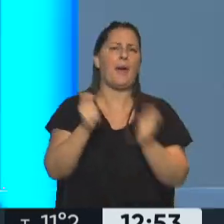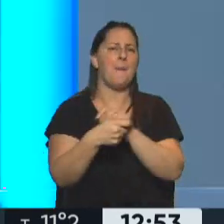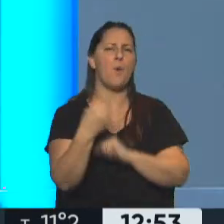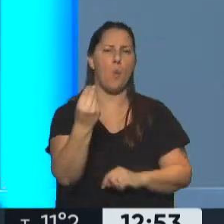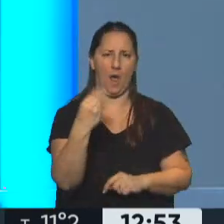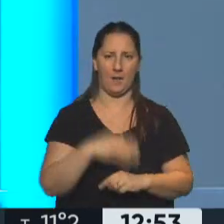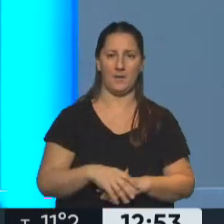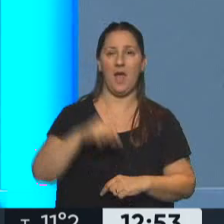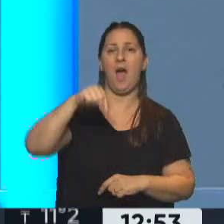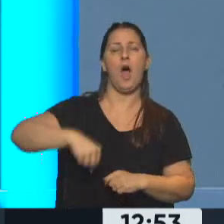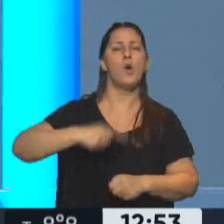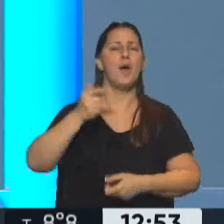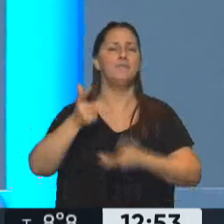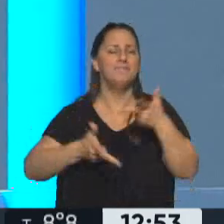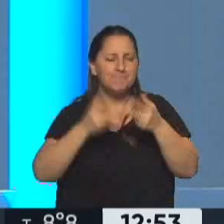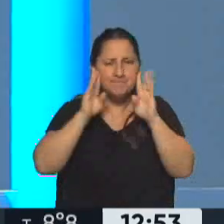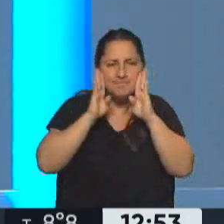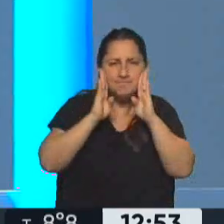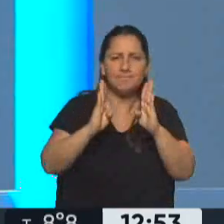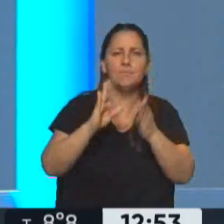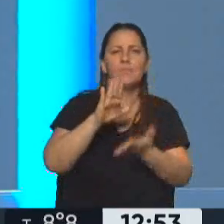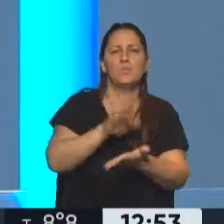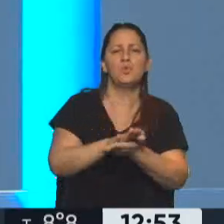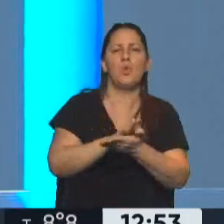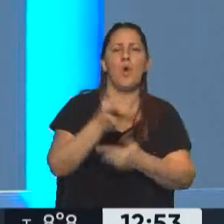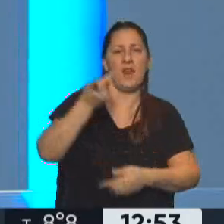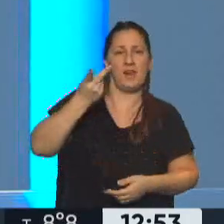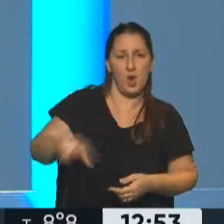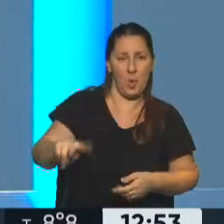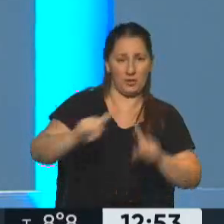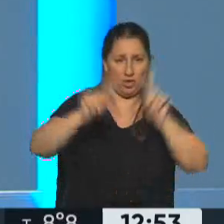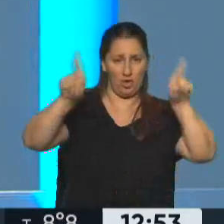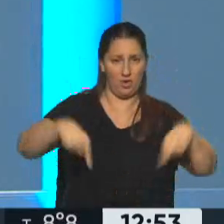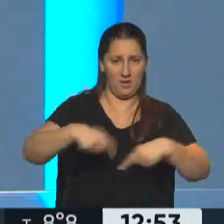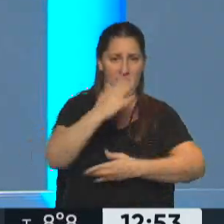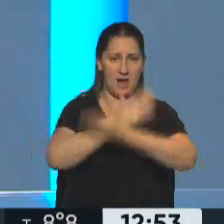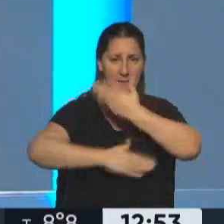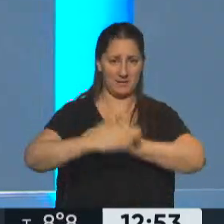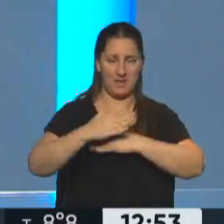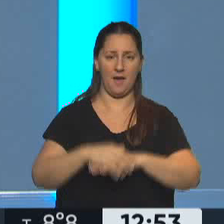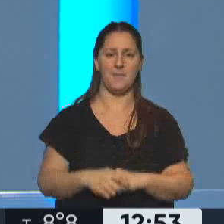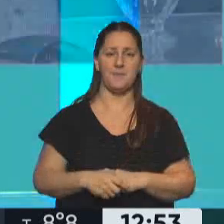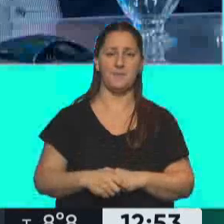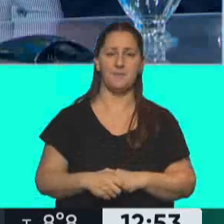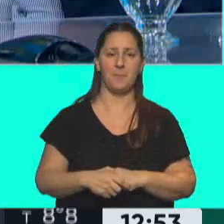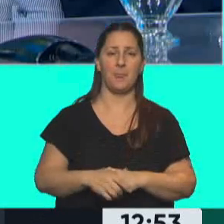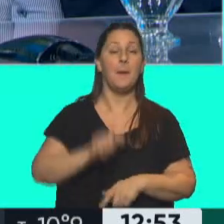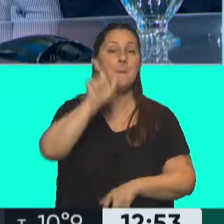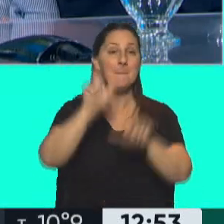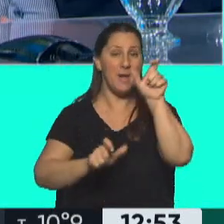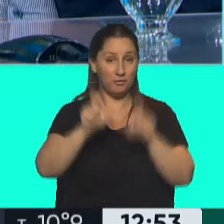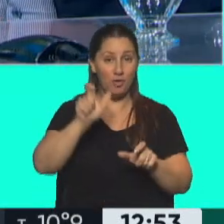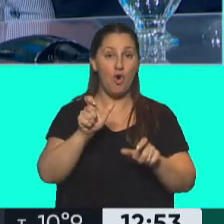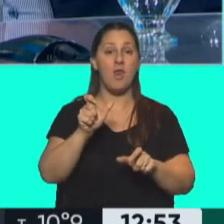Se está trabajando sobre lo que tiene que ver con la renovación de los certificados de discapacidad. Que aquellas personas